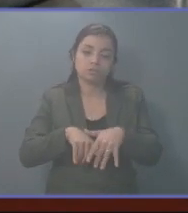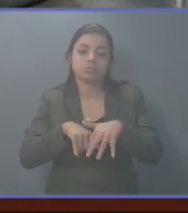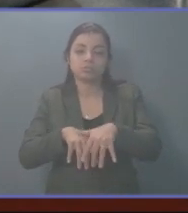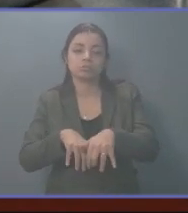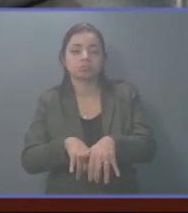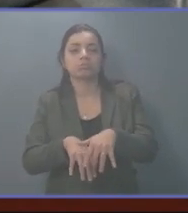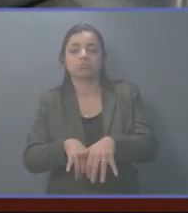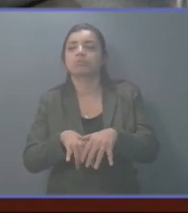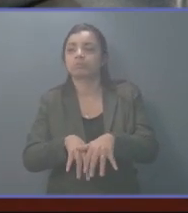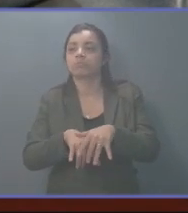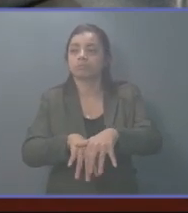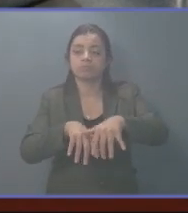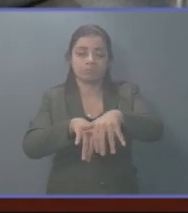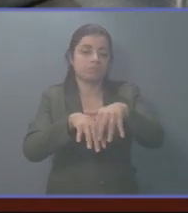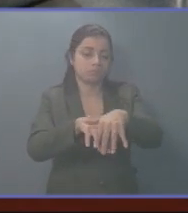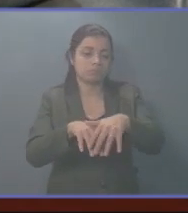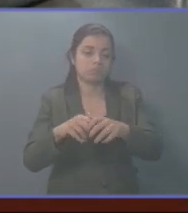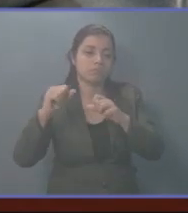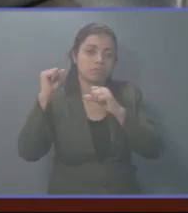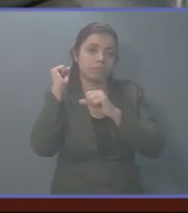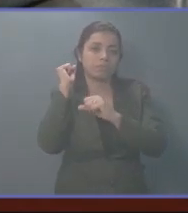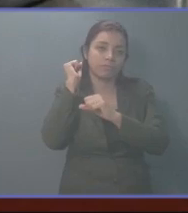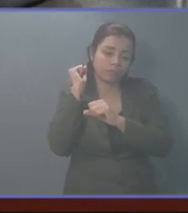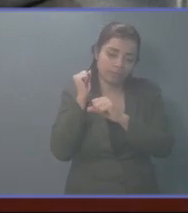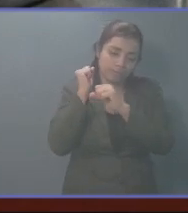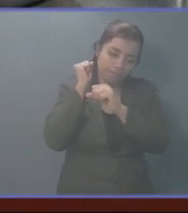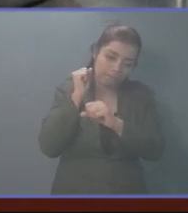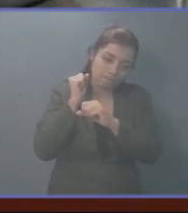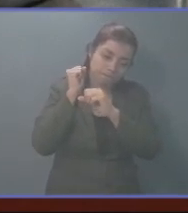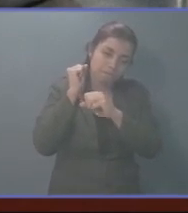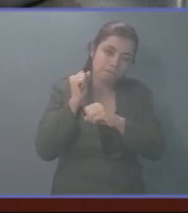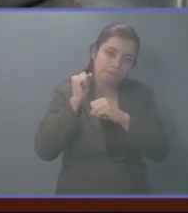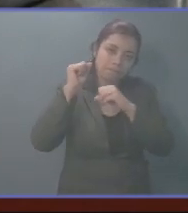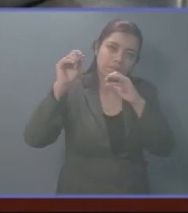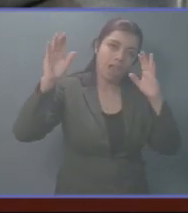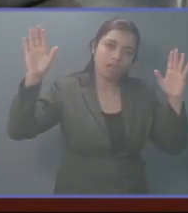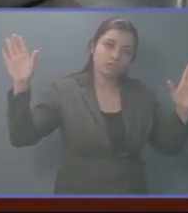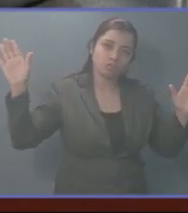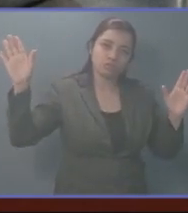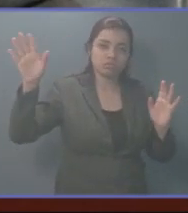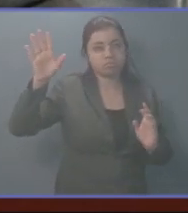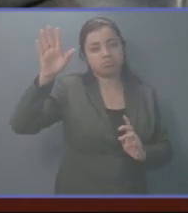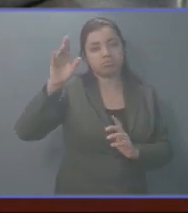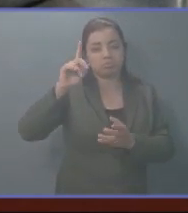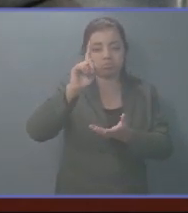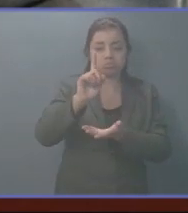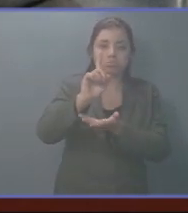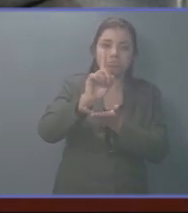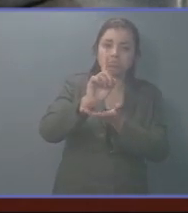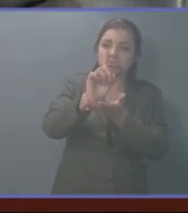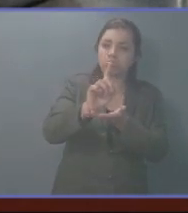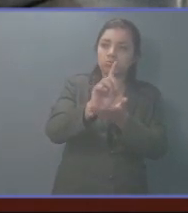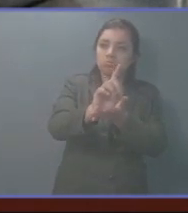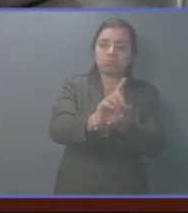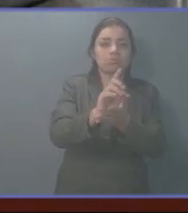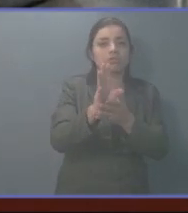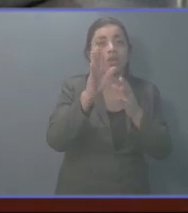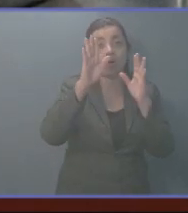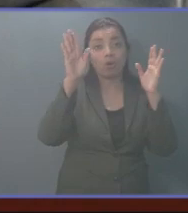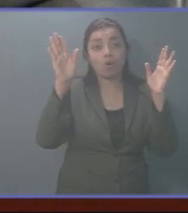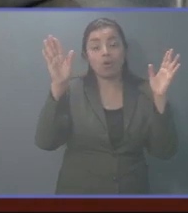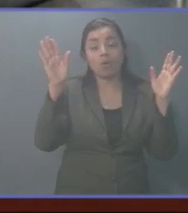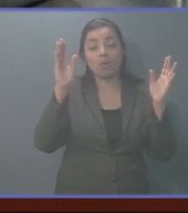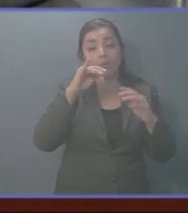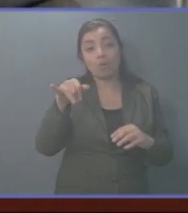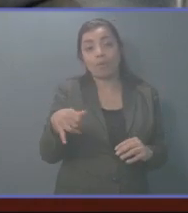urna, según avanza el recorrido, se le ven colocando en el féretro algunos implementos como el Jueves Santo, se le colocan las trompetas de los ángeles